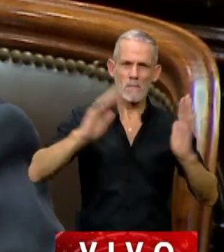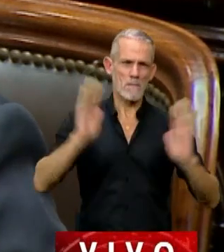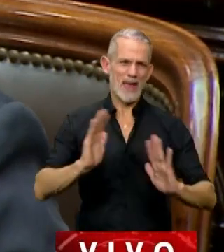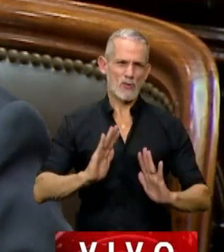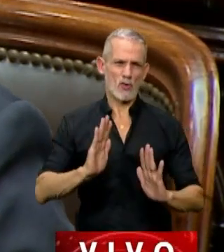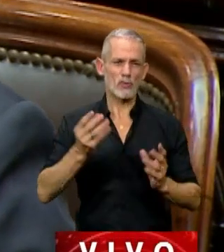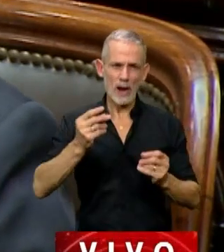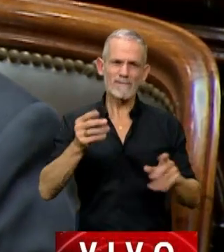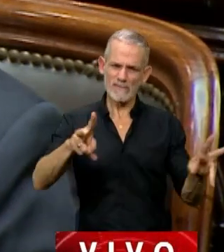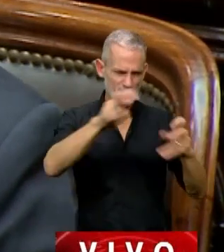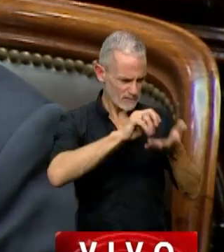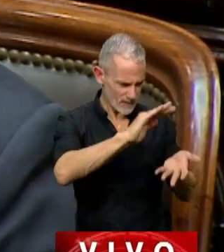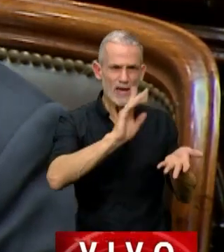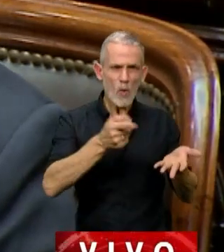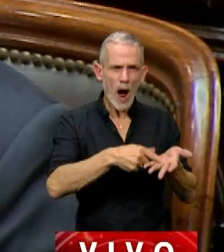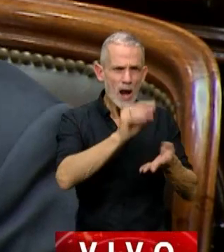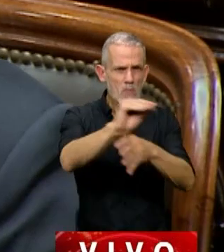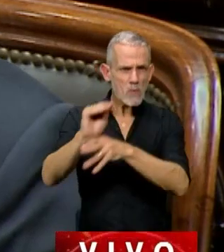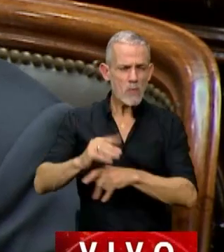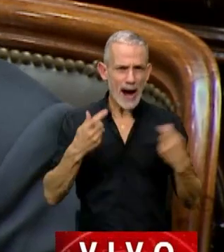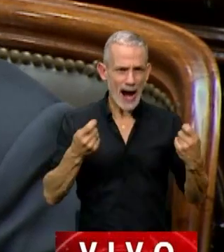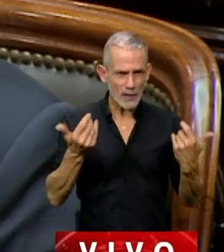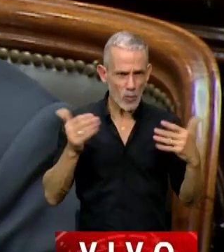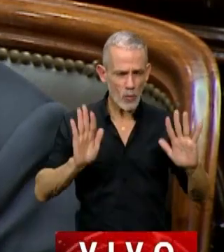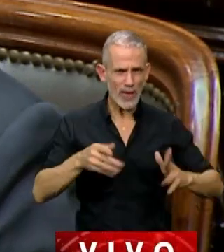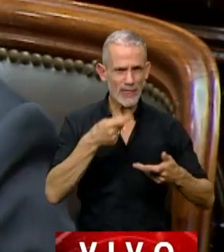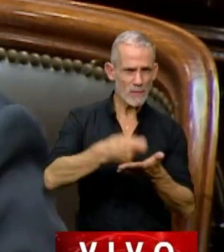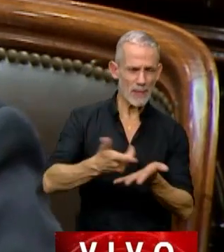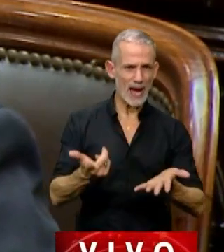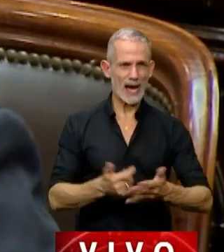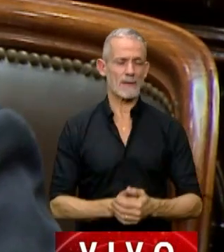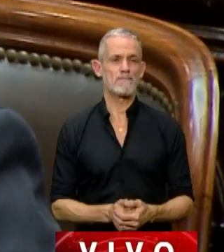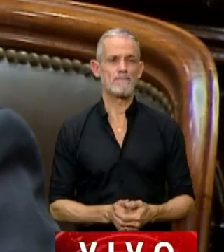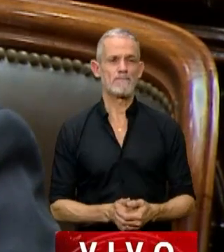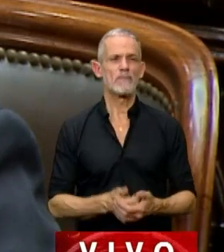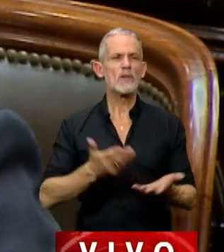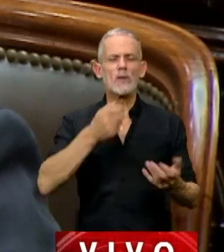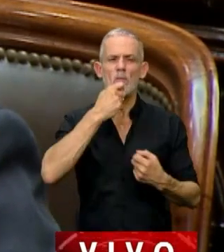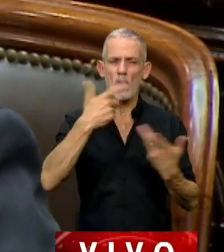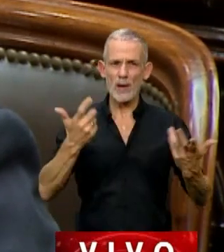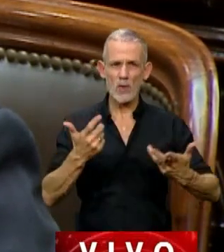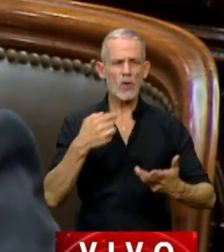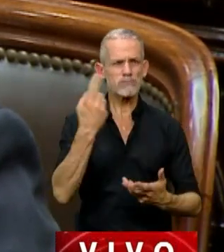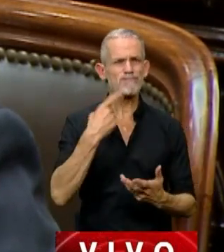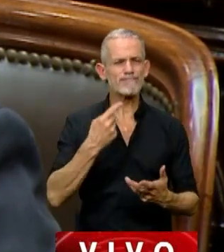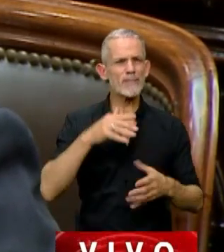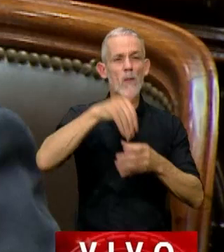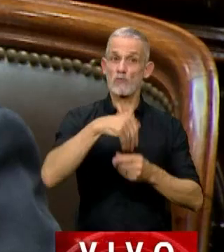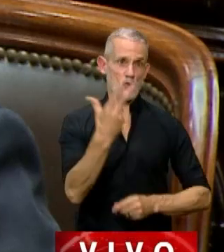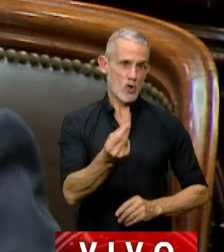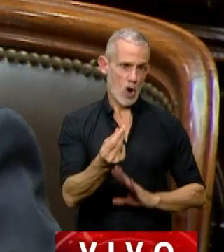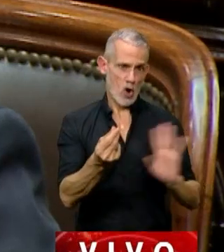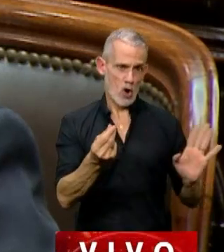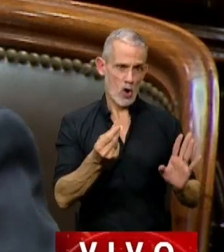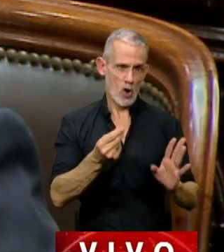para financiar esa estructura de gasto que tenemos que financiar. En particular, nosotros vamos a votar en